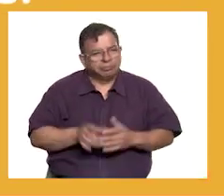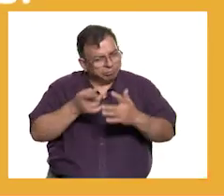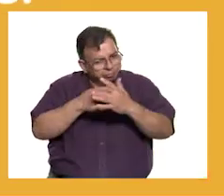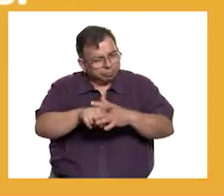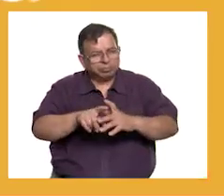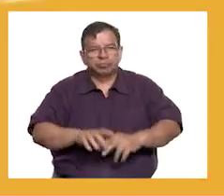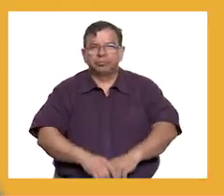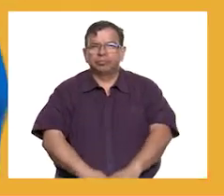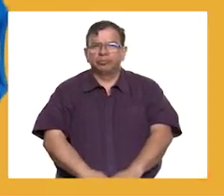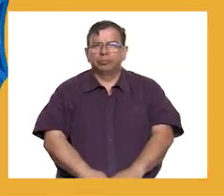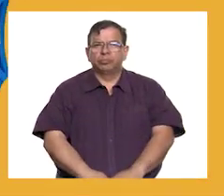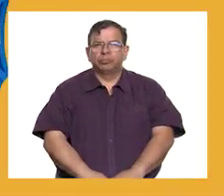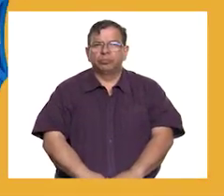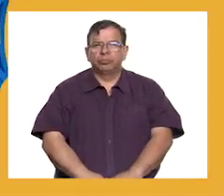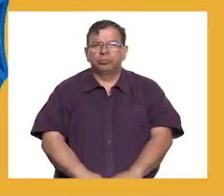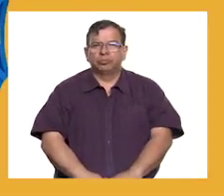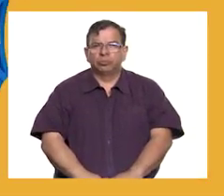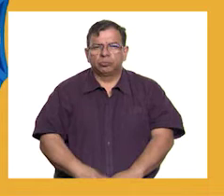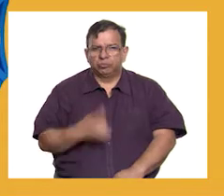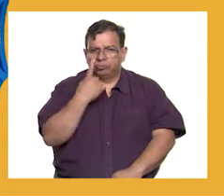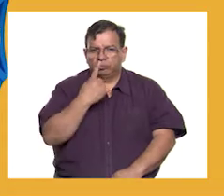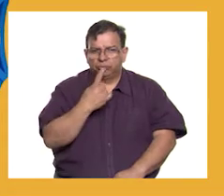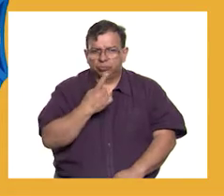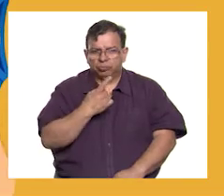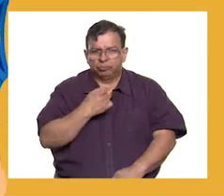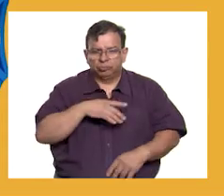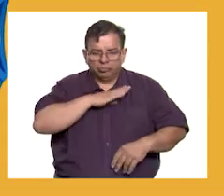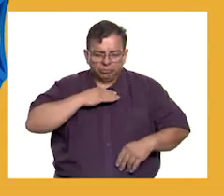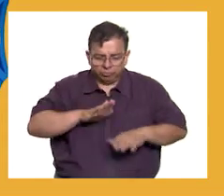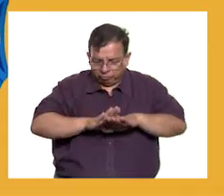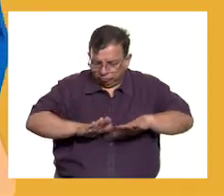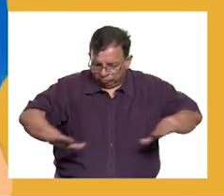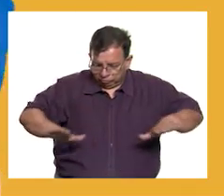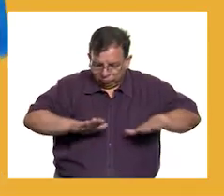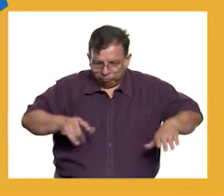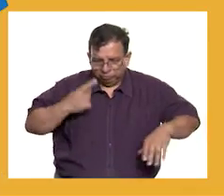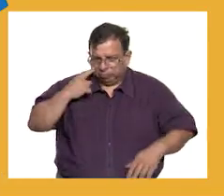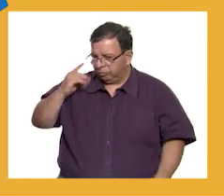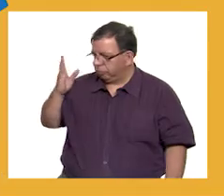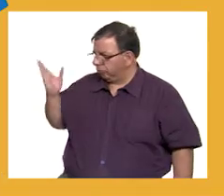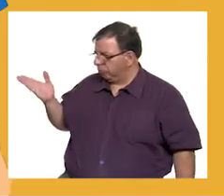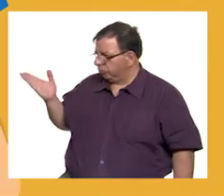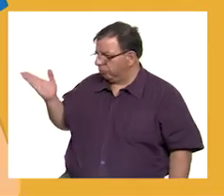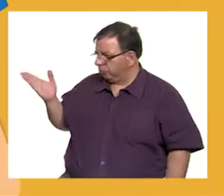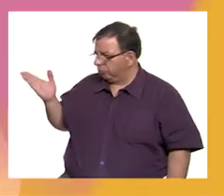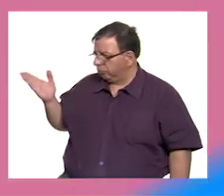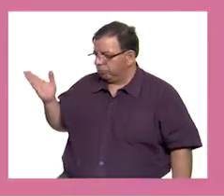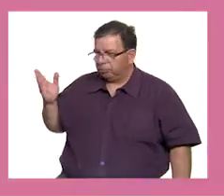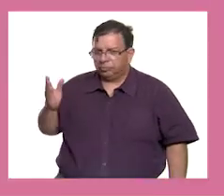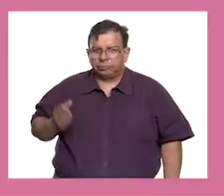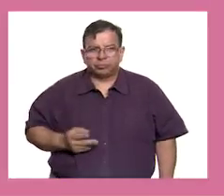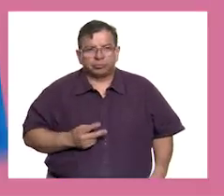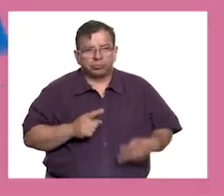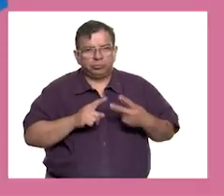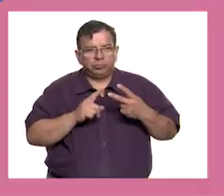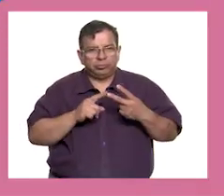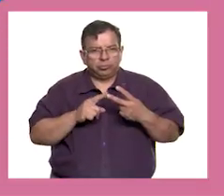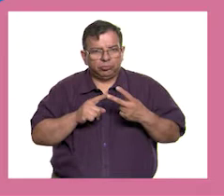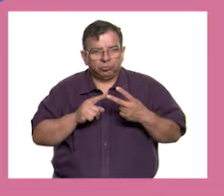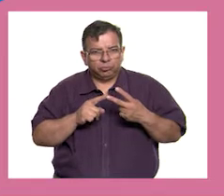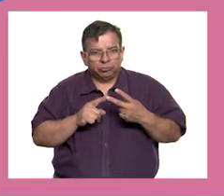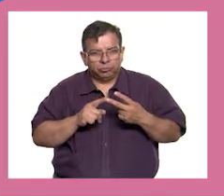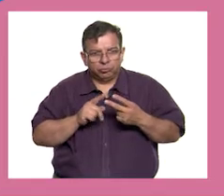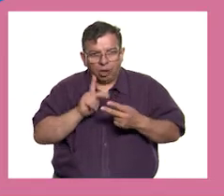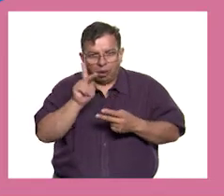¡Empecemos! 1. Estira la playera a lo largo y a lo ancho. 2. Marca con